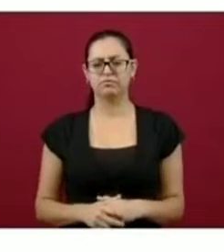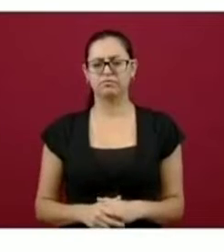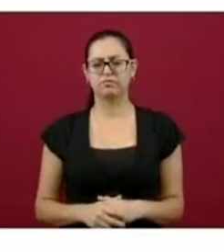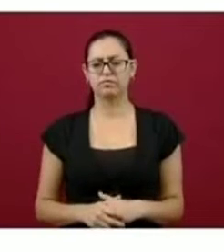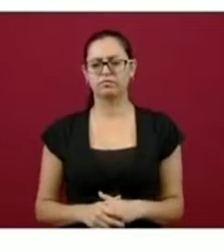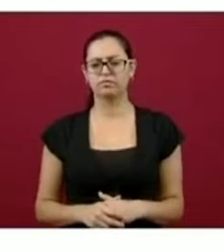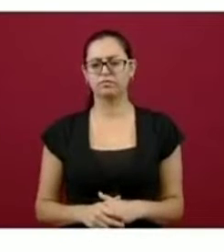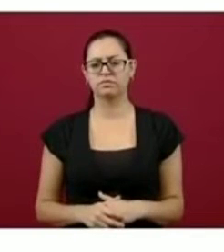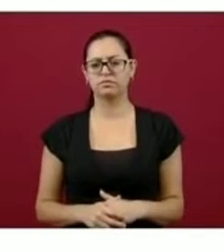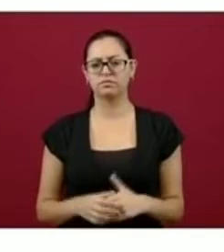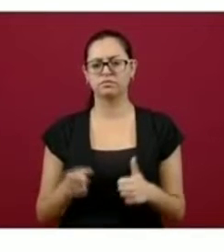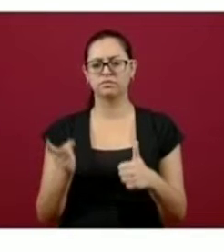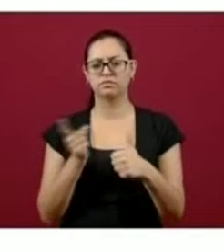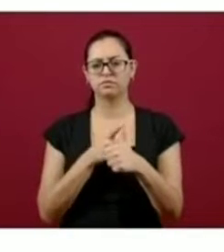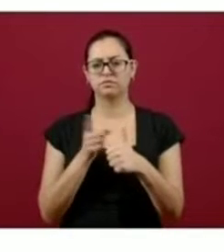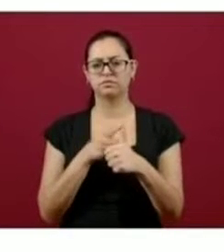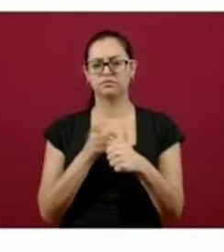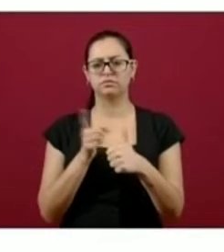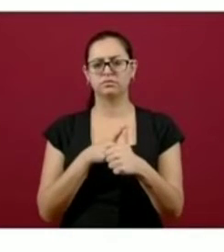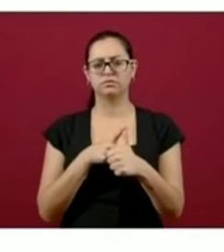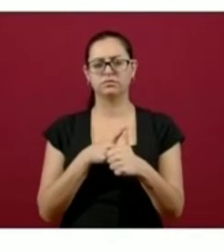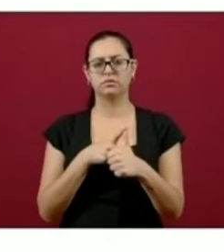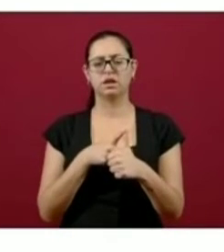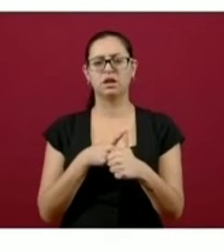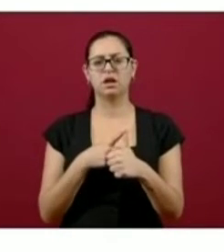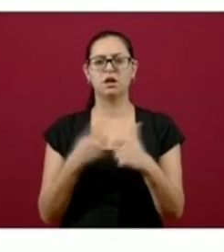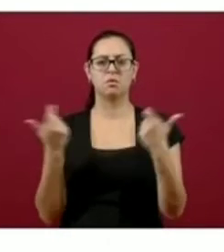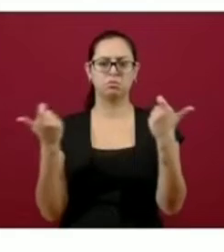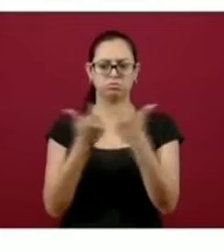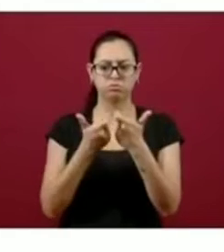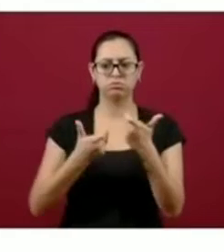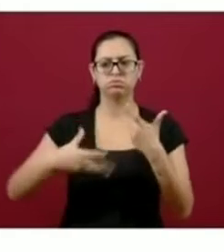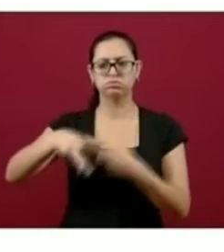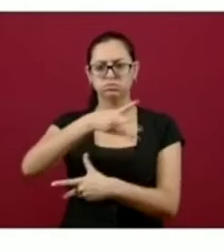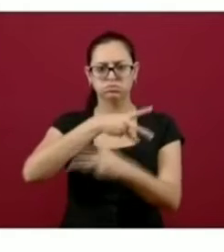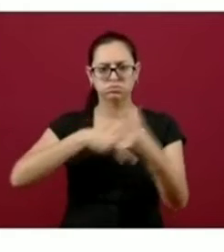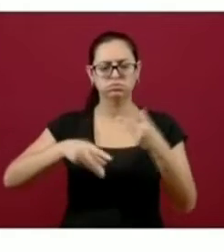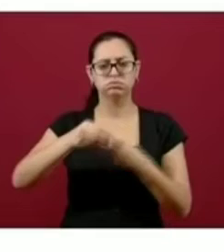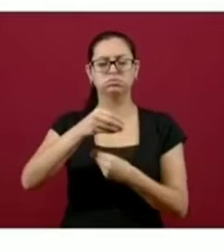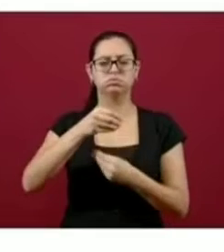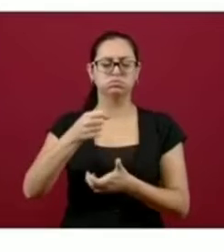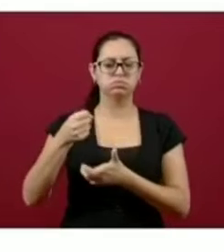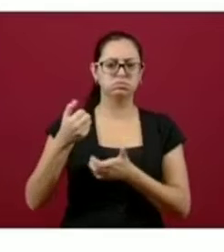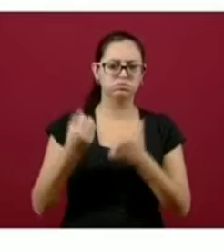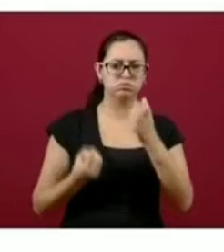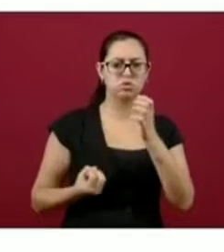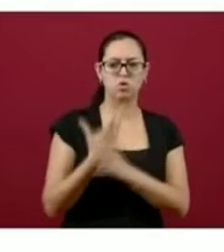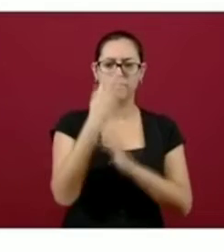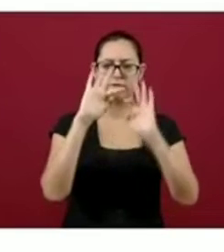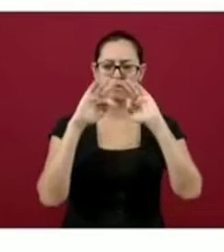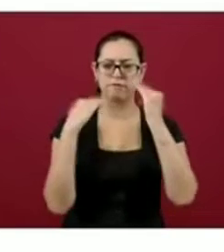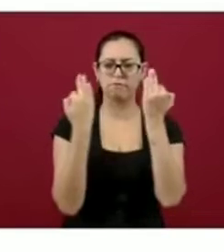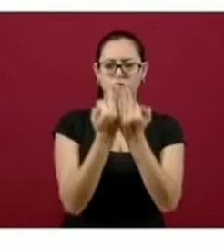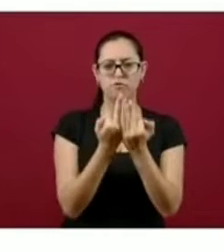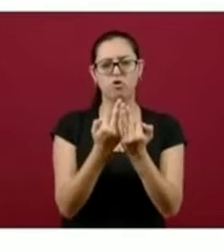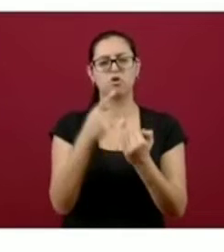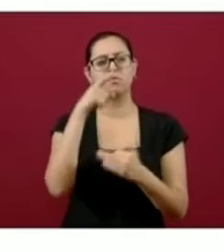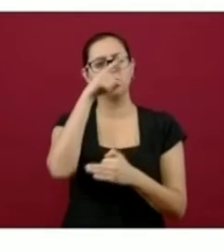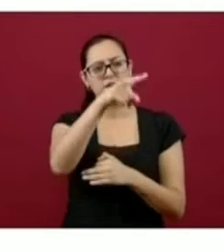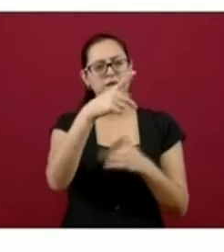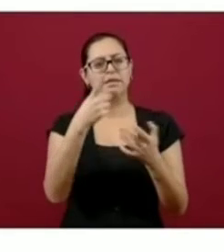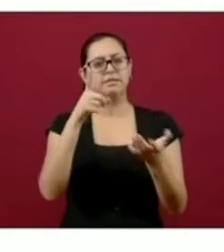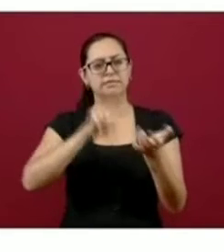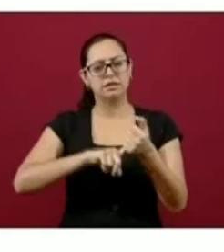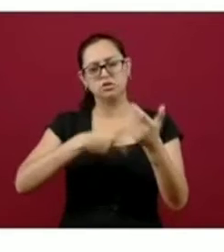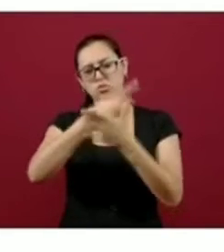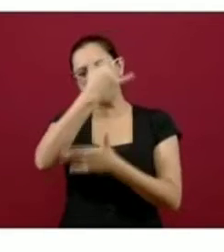Sexto, nuevos mecanismos financieros para la participación de la comunidad migrante en los grandes proyectos de desarrollo del